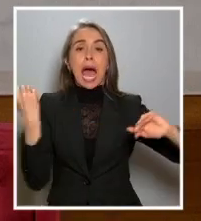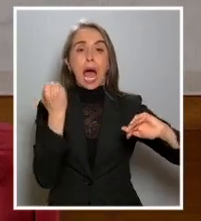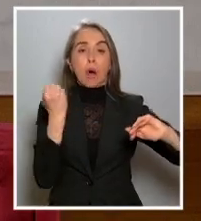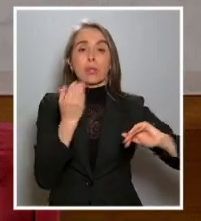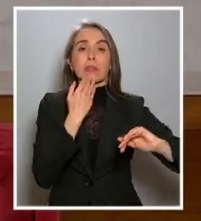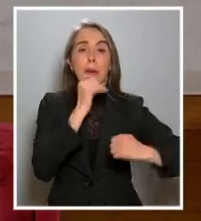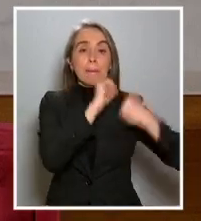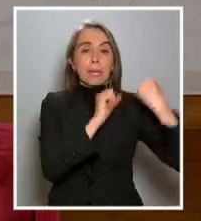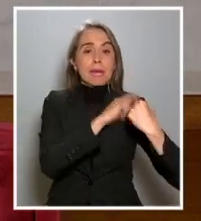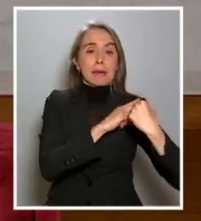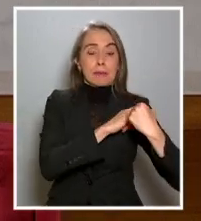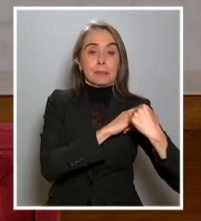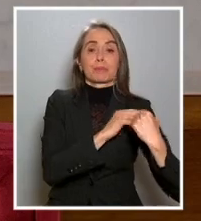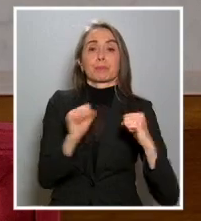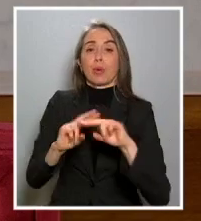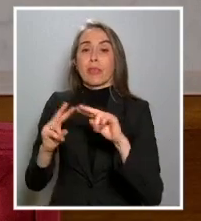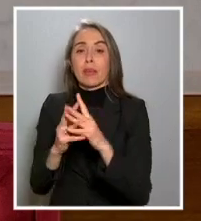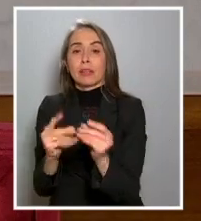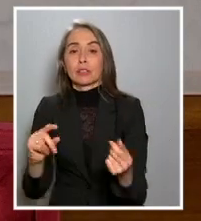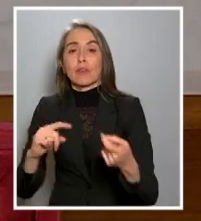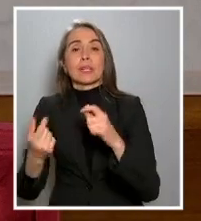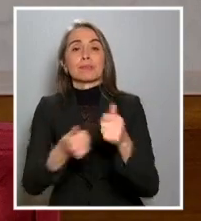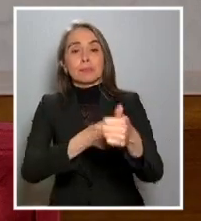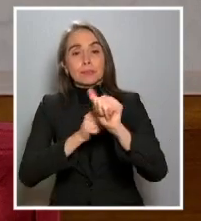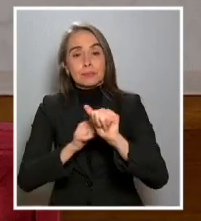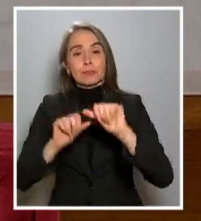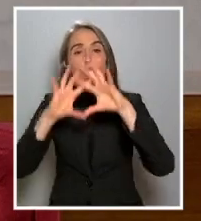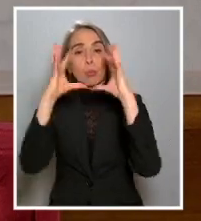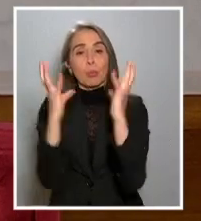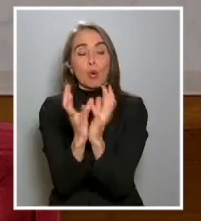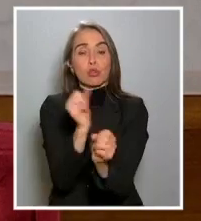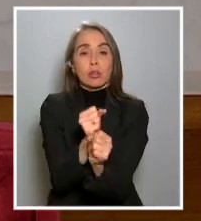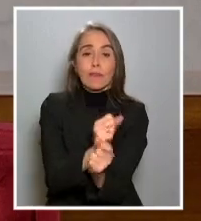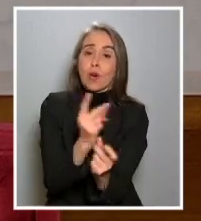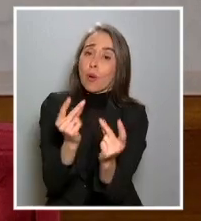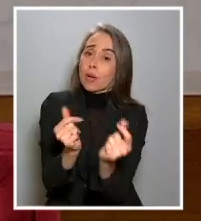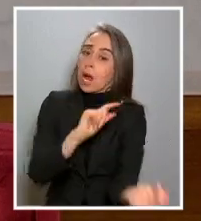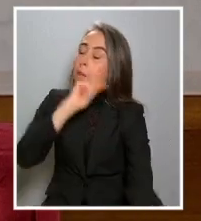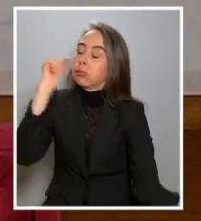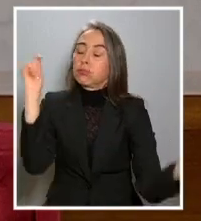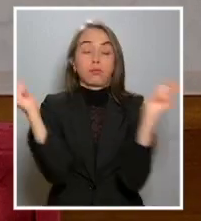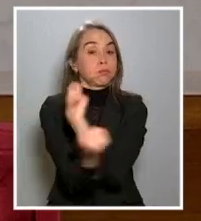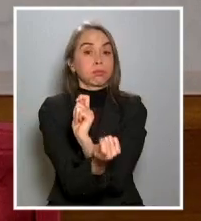a los empleadores para poder resolver los desafíos de un mundo del trabajo que cambia rápidamente.